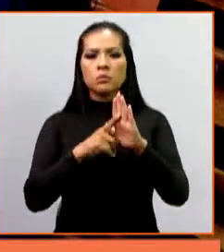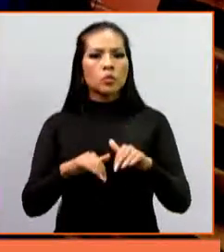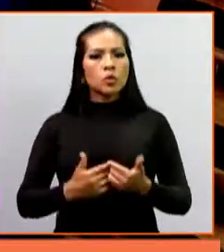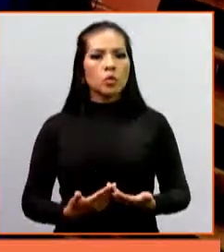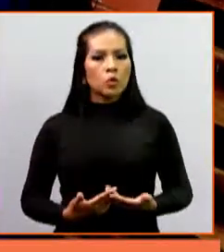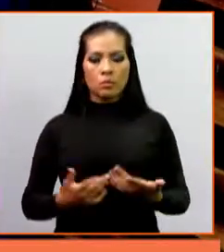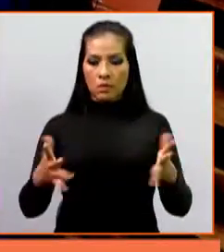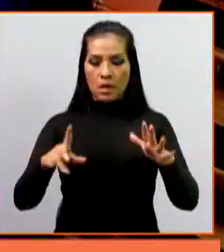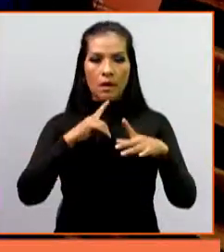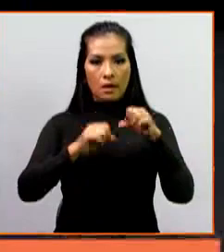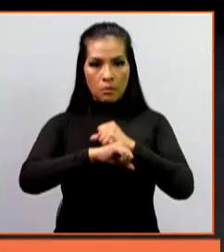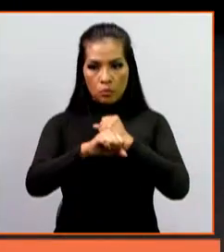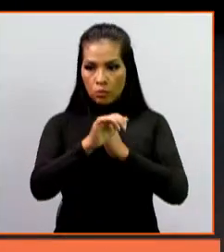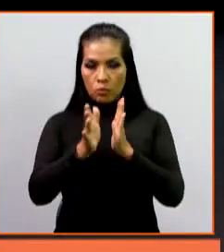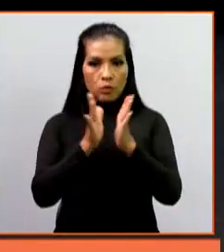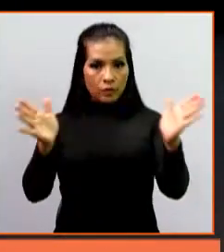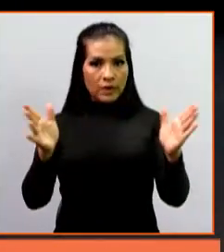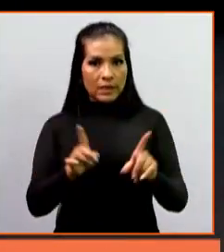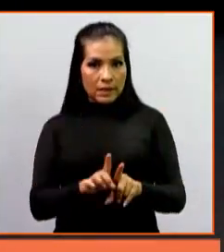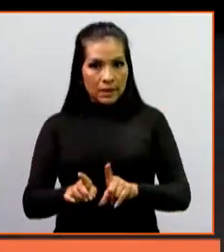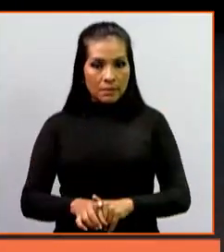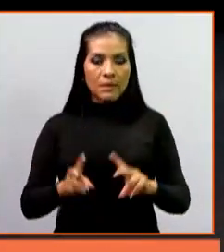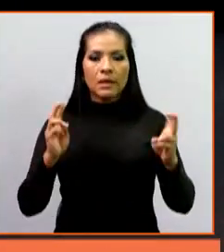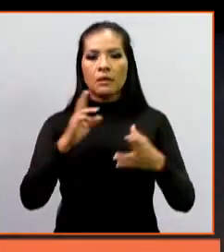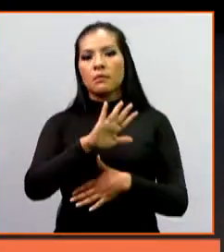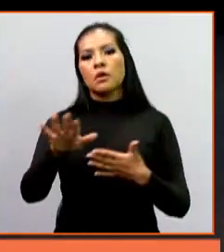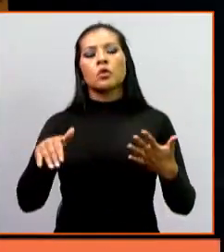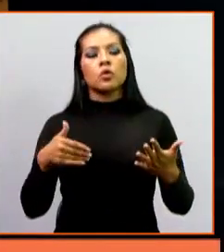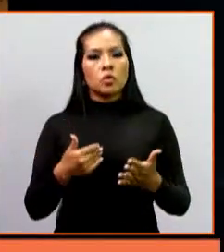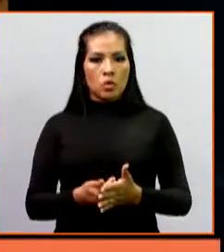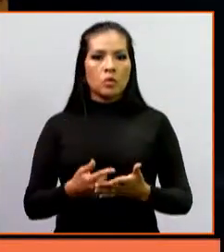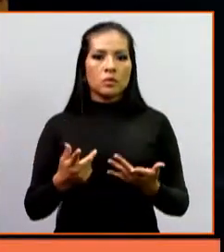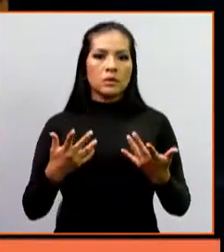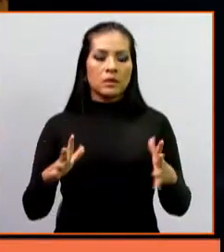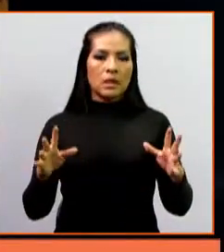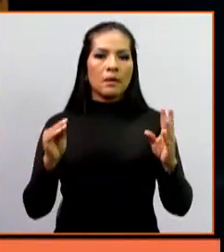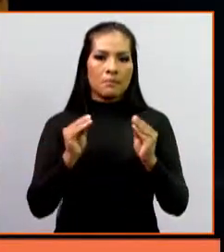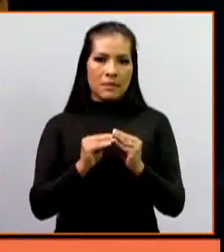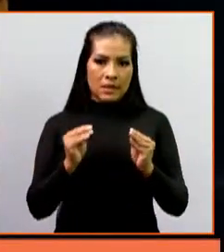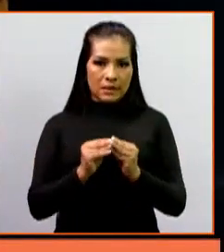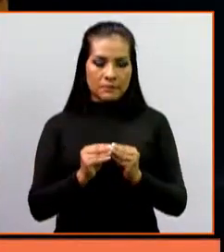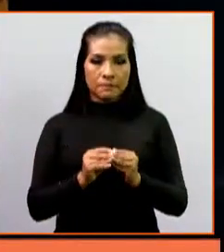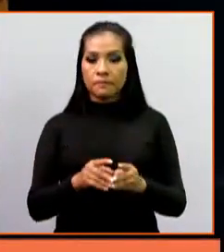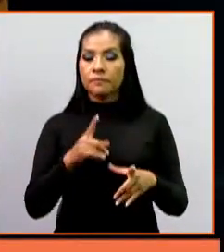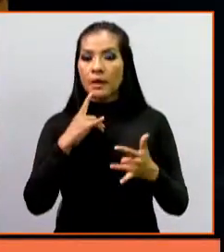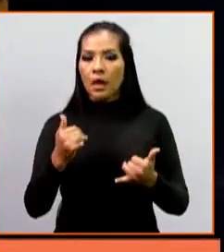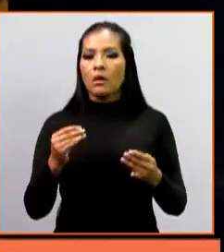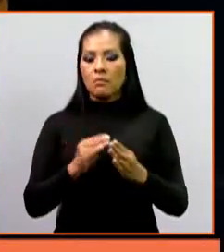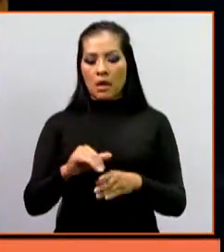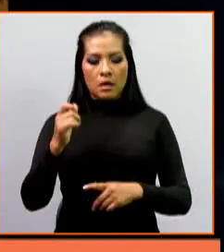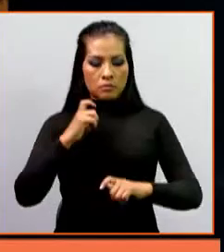como público le cuesta un poquitito decir, bueno, pero teatro de grupo, monólogo,